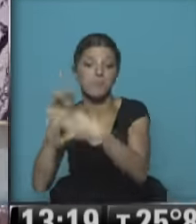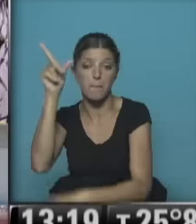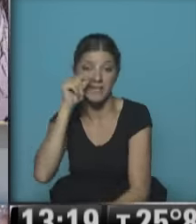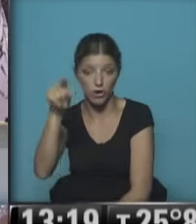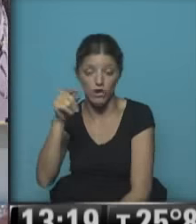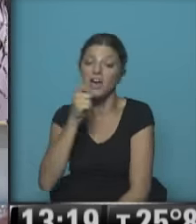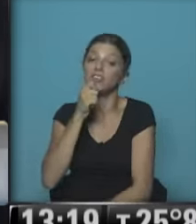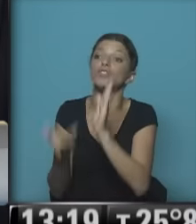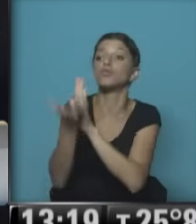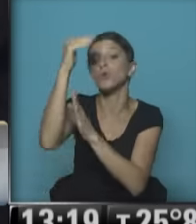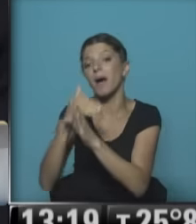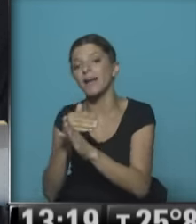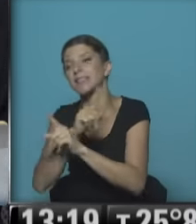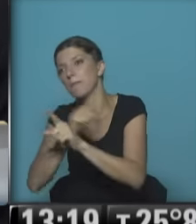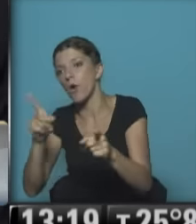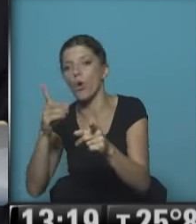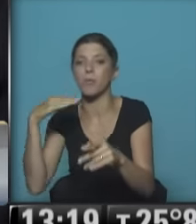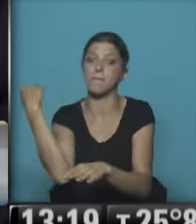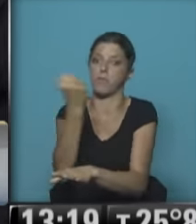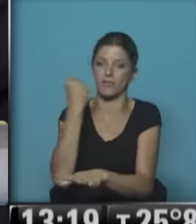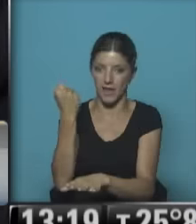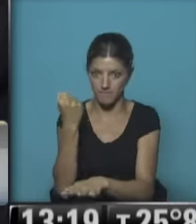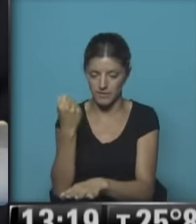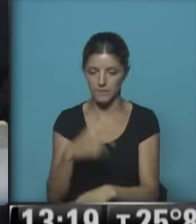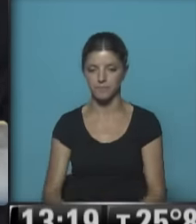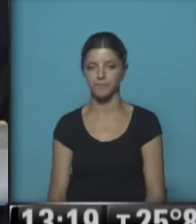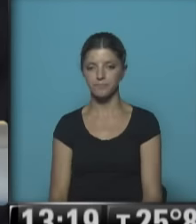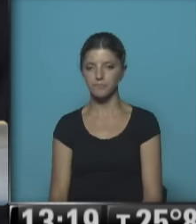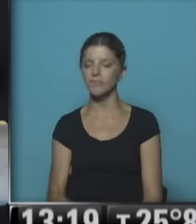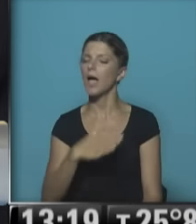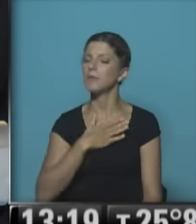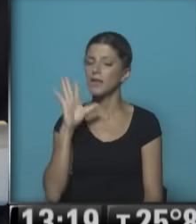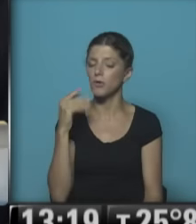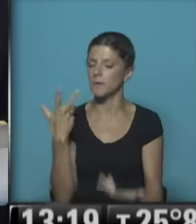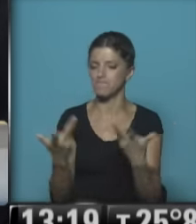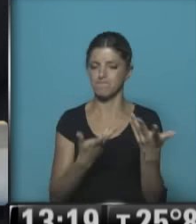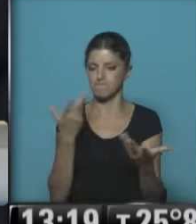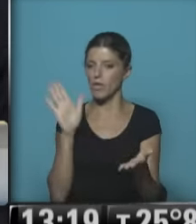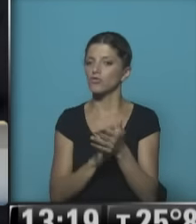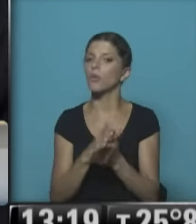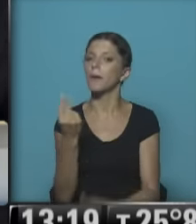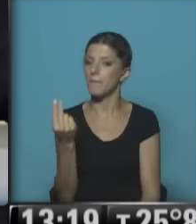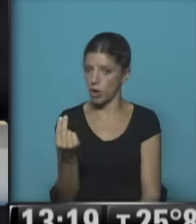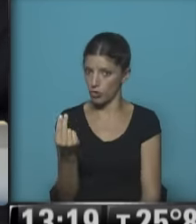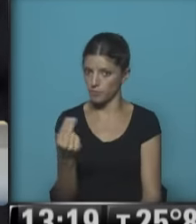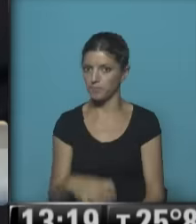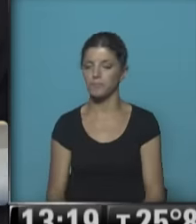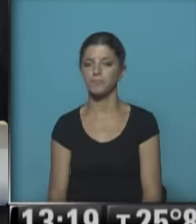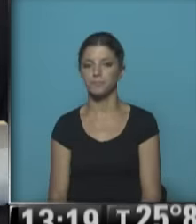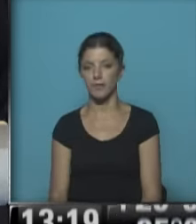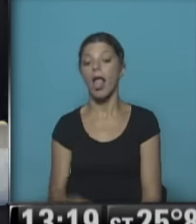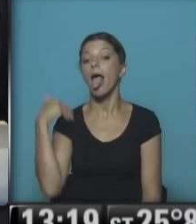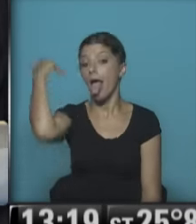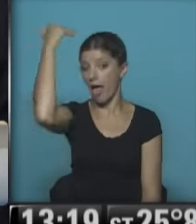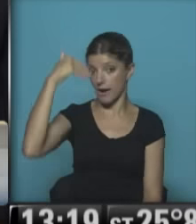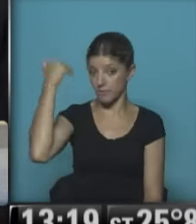supuesto, no es tan significativo. Hay algo que a mí no me termina de cerrar respecto al tema del precio, Raúl, y es que los saudíes, yo recuerdo